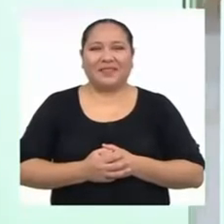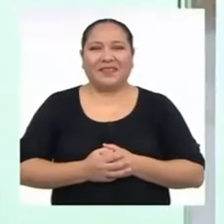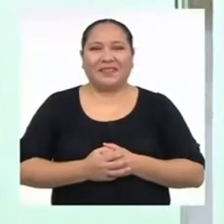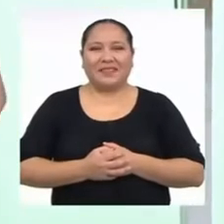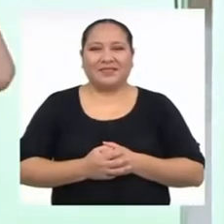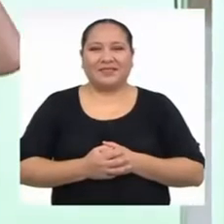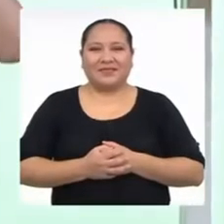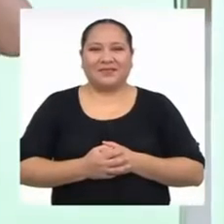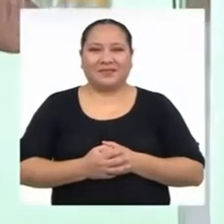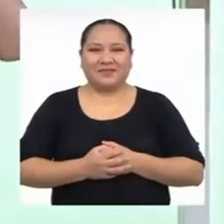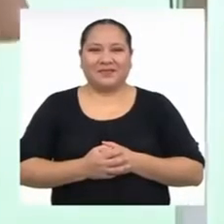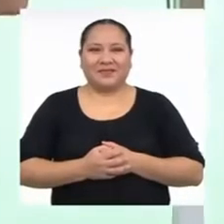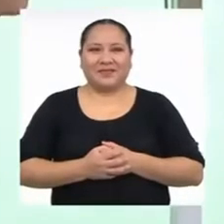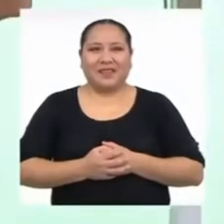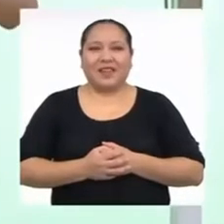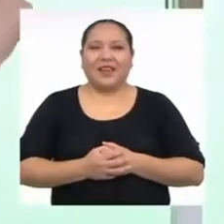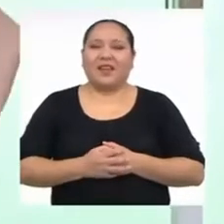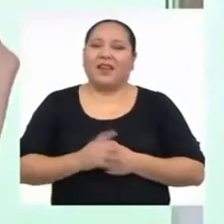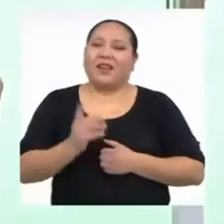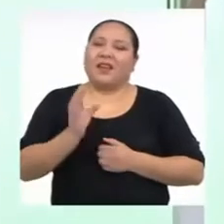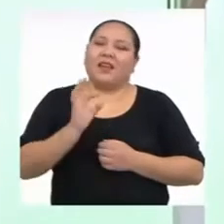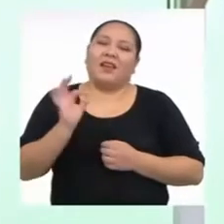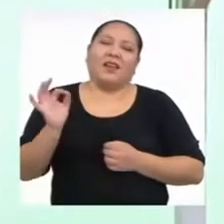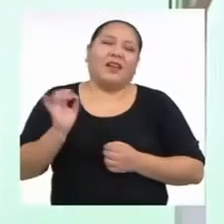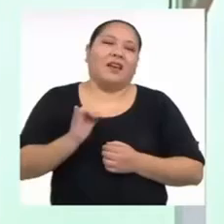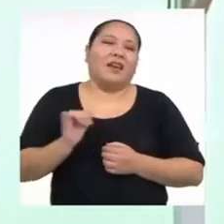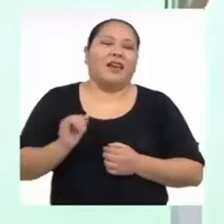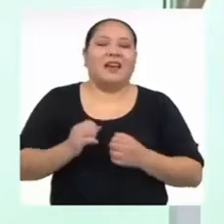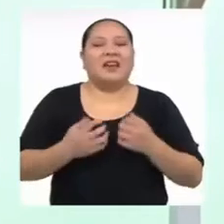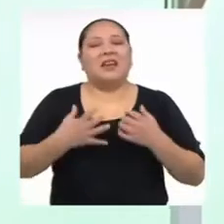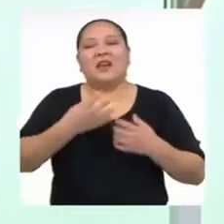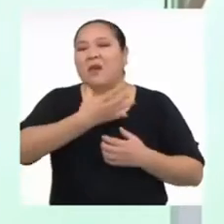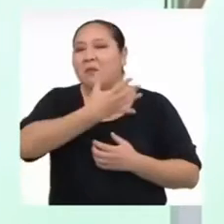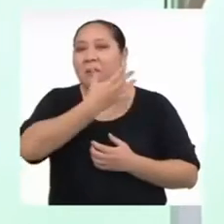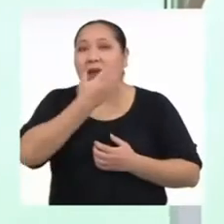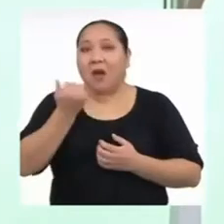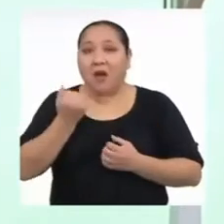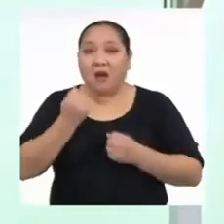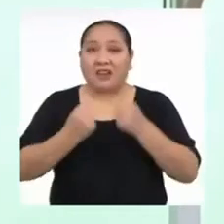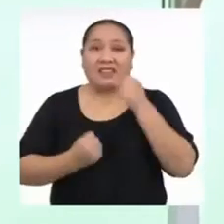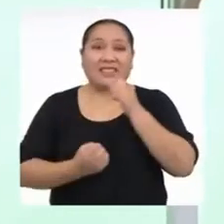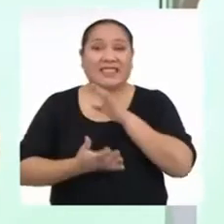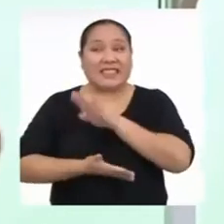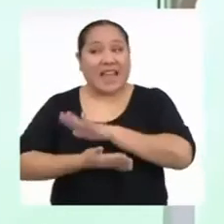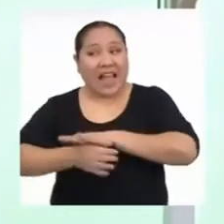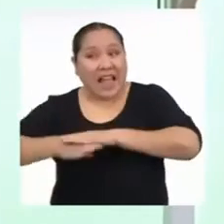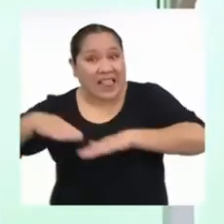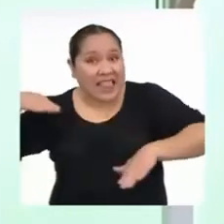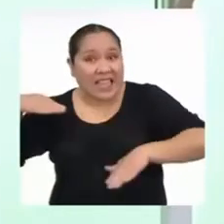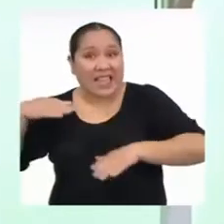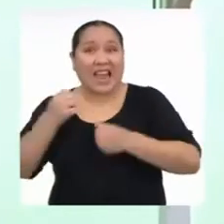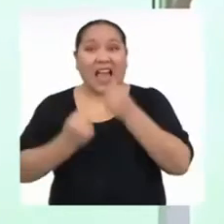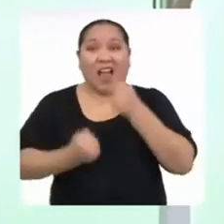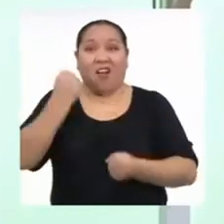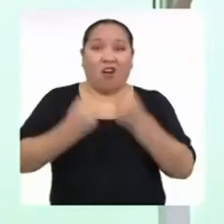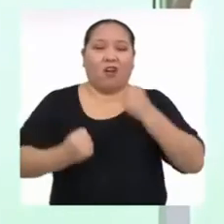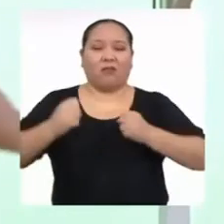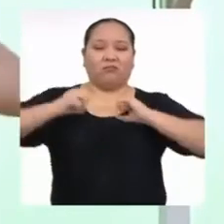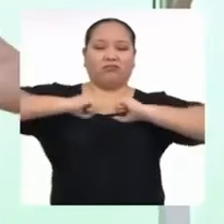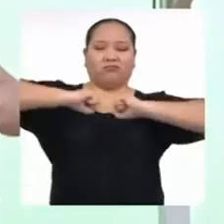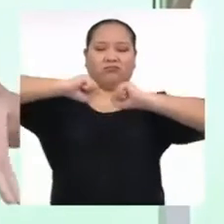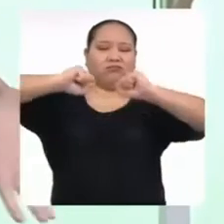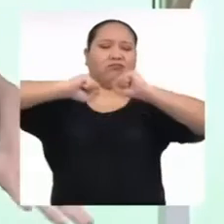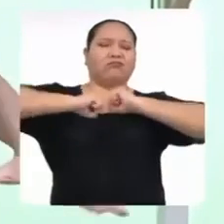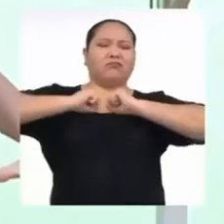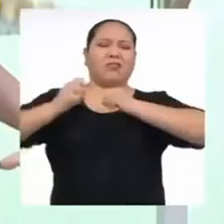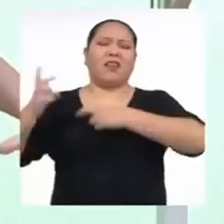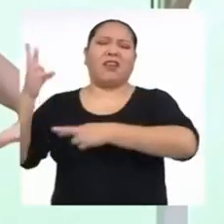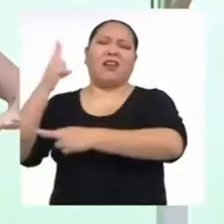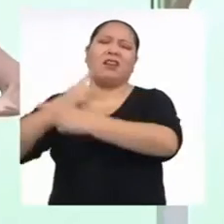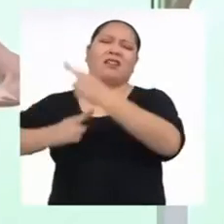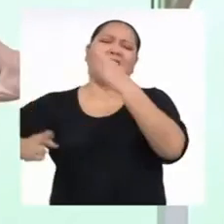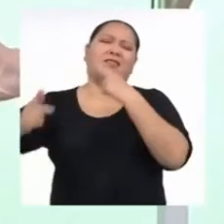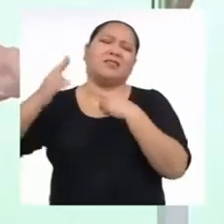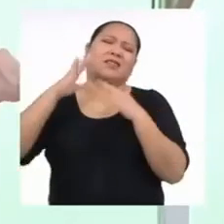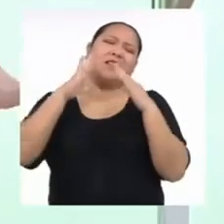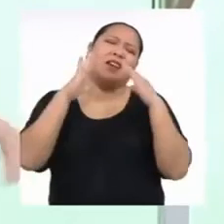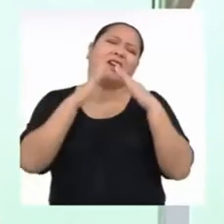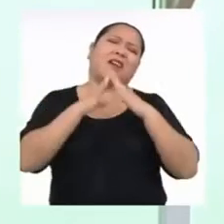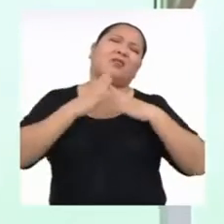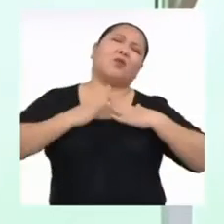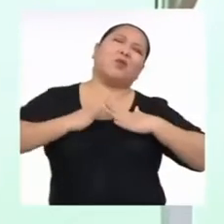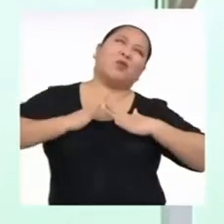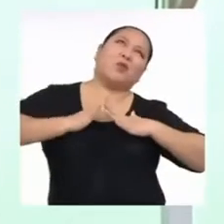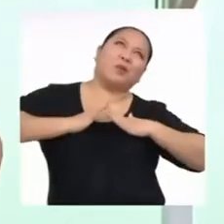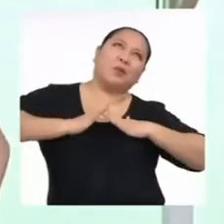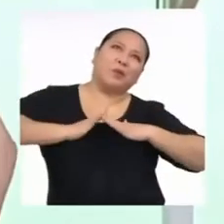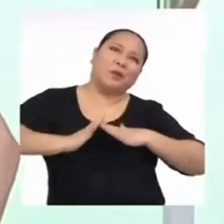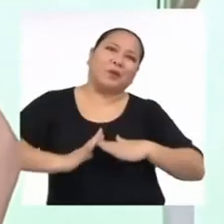Ah, no hay nada como salir a correr para ejercitar el cuerpo y volver a casa más relajado para